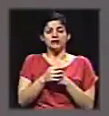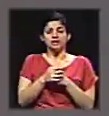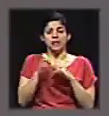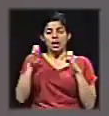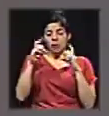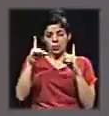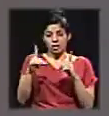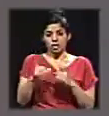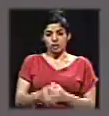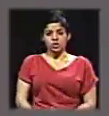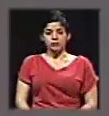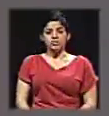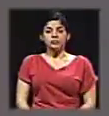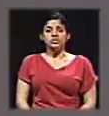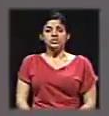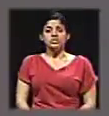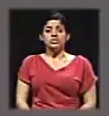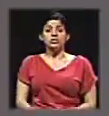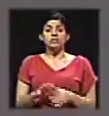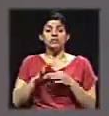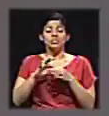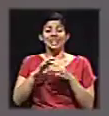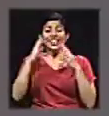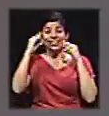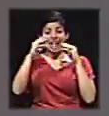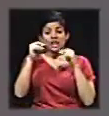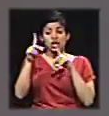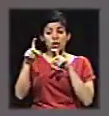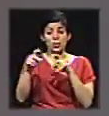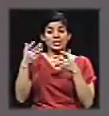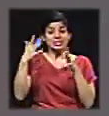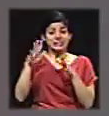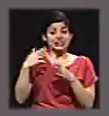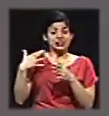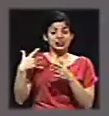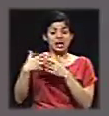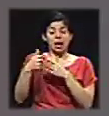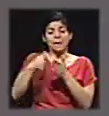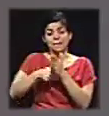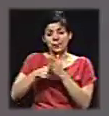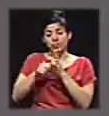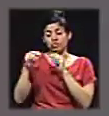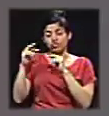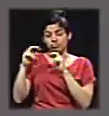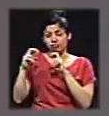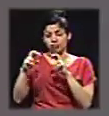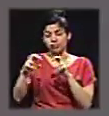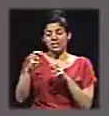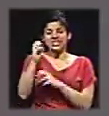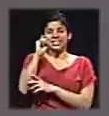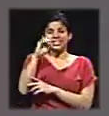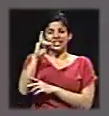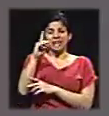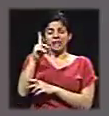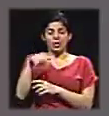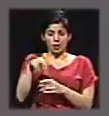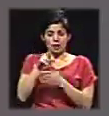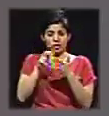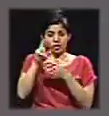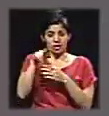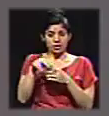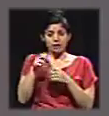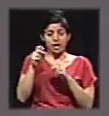de educación, con los datos de las encuestas que se hicieron posteriormente a las elecciones, una que hizo el CIEP de la Universidad de Costa Rica en la